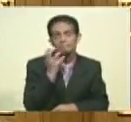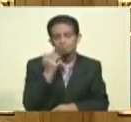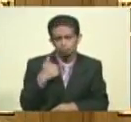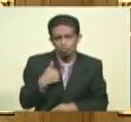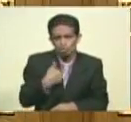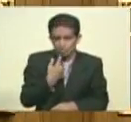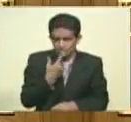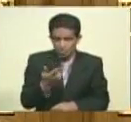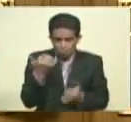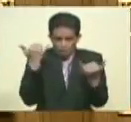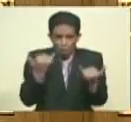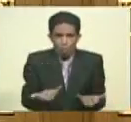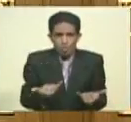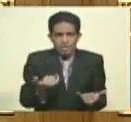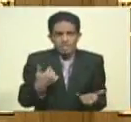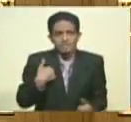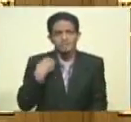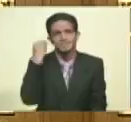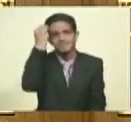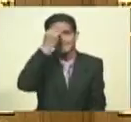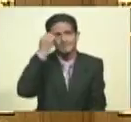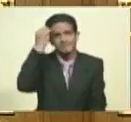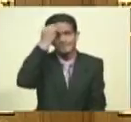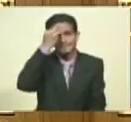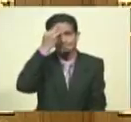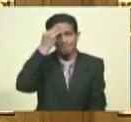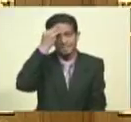momento, reflexionando en voz alta,